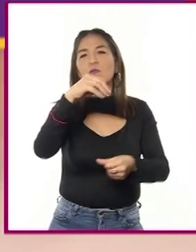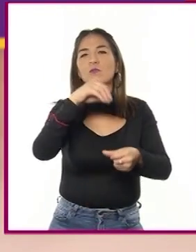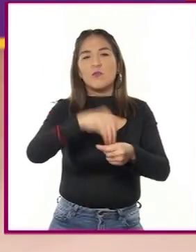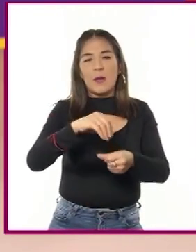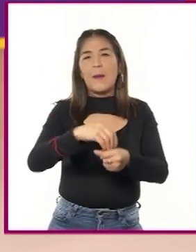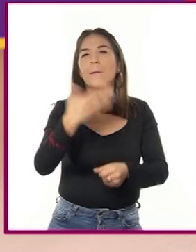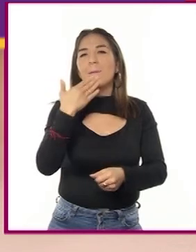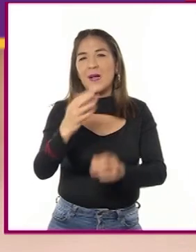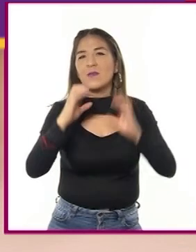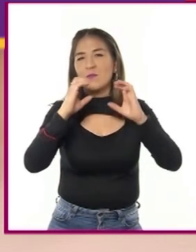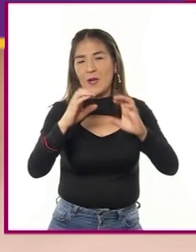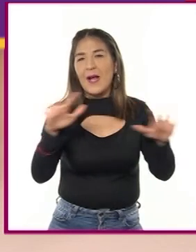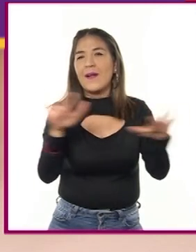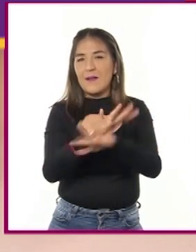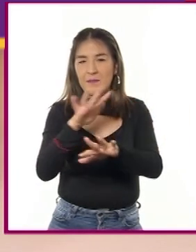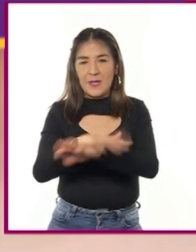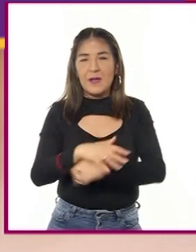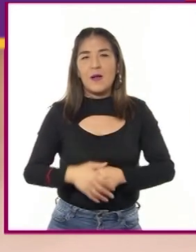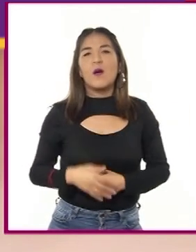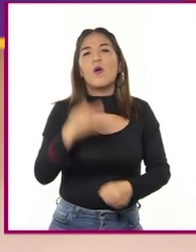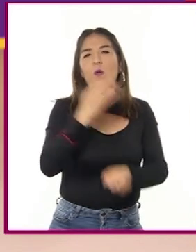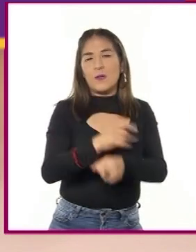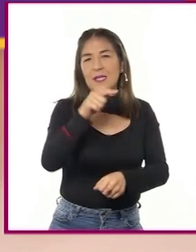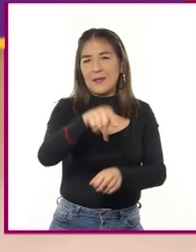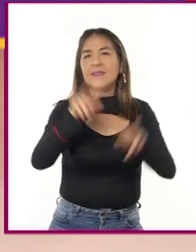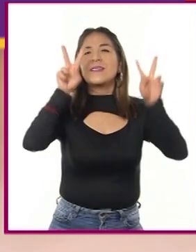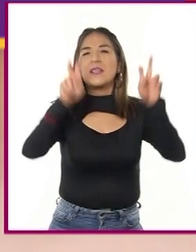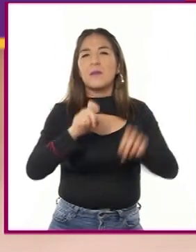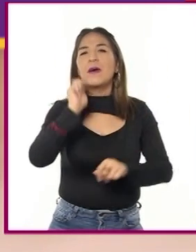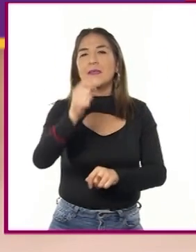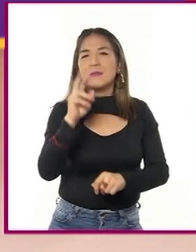de la sesión, pero antes veamos los temas que reforzamos.